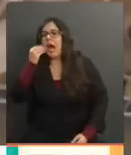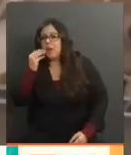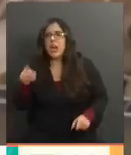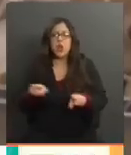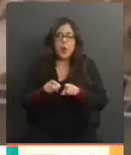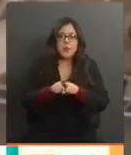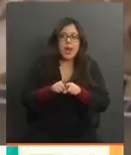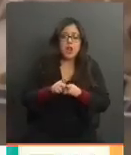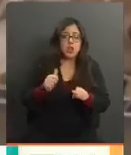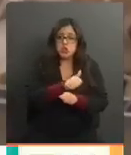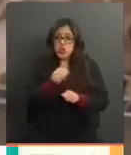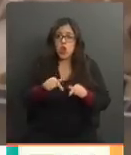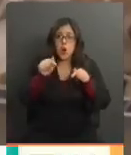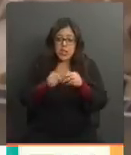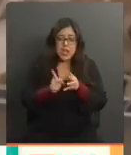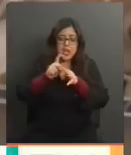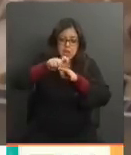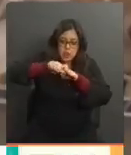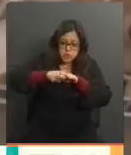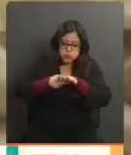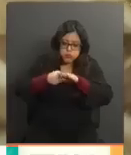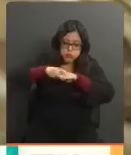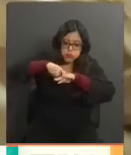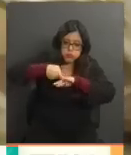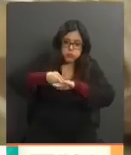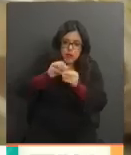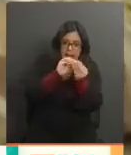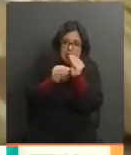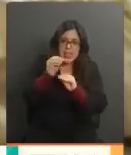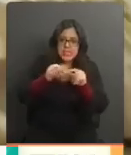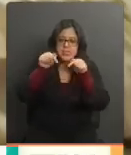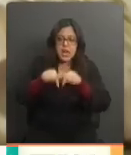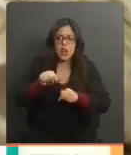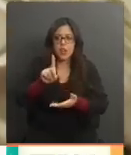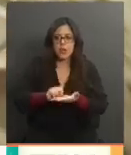de aquí de la población Pablo Neruda que hemos sido artesanos.